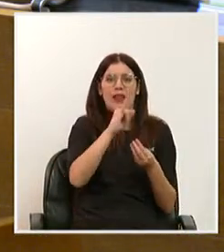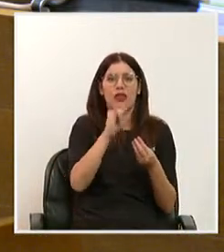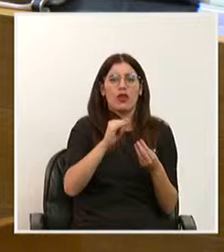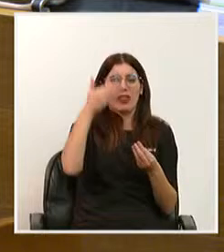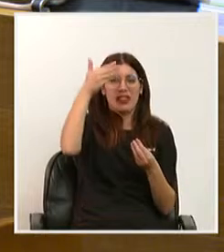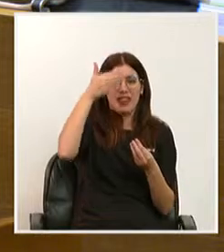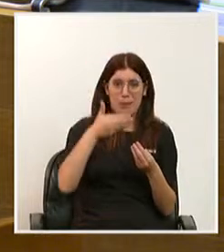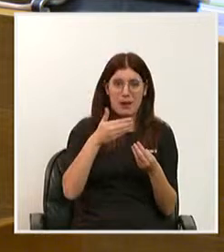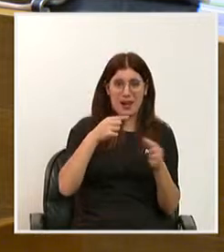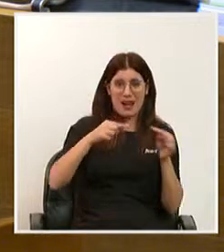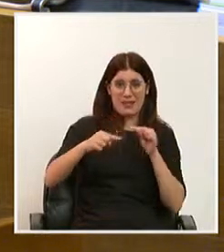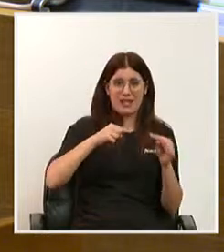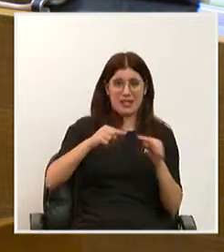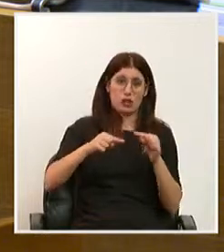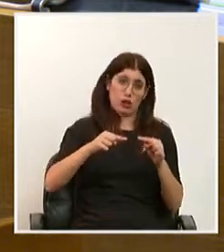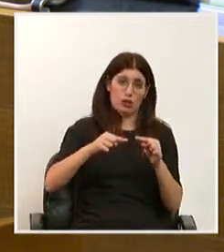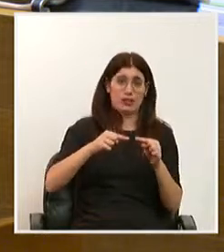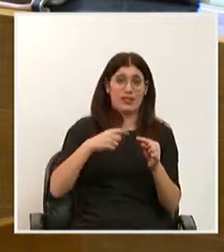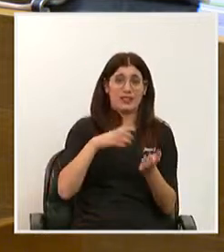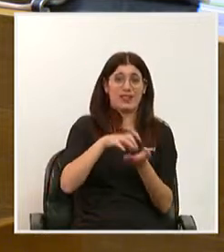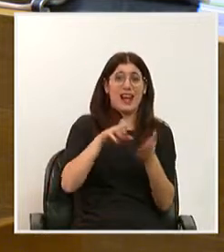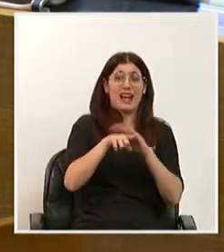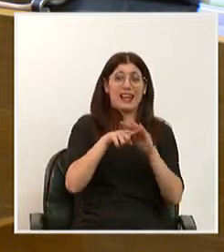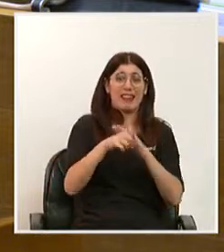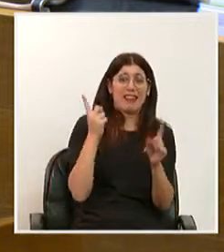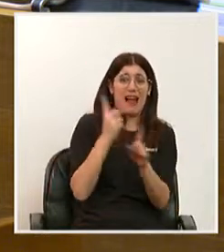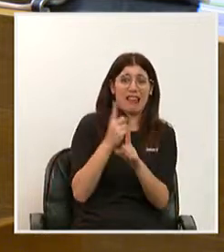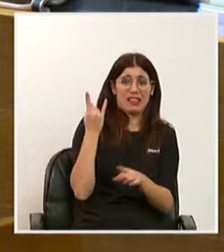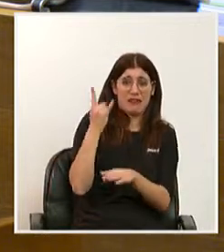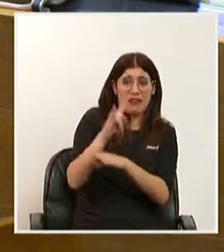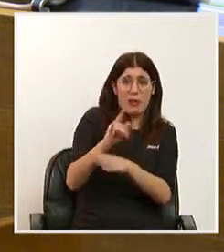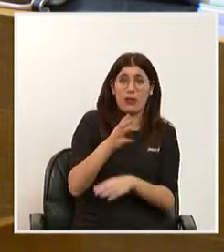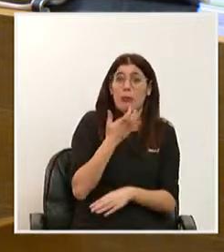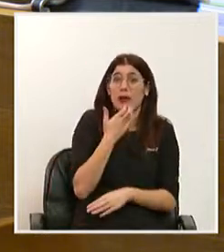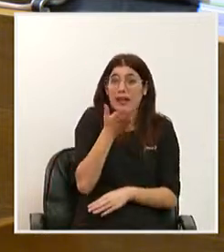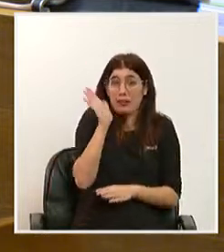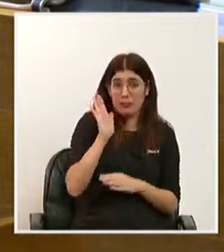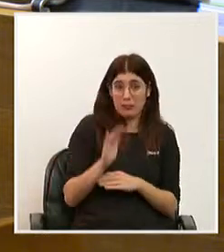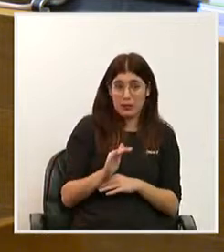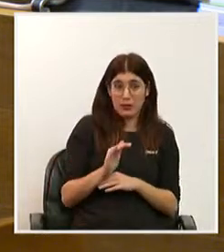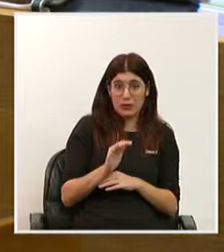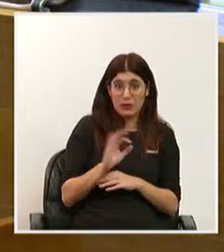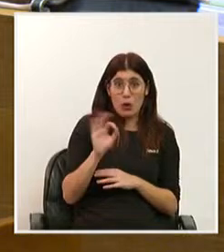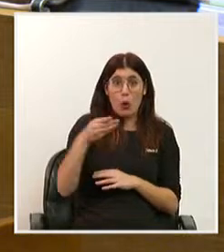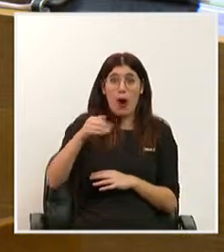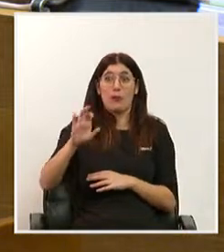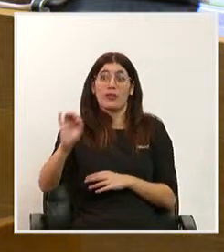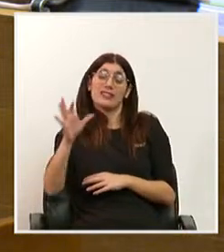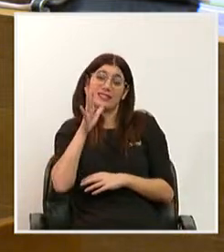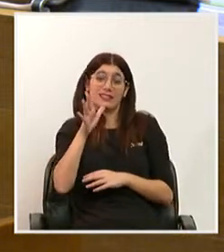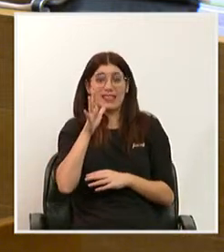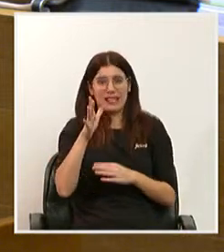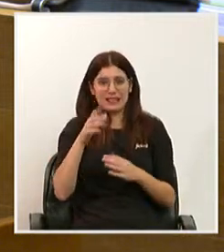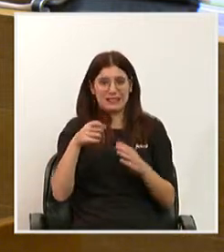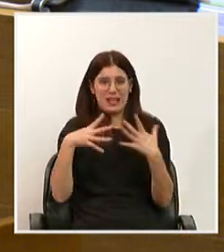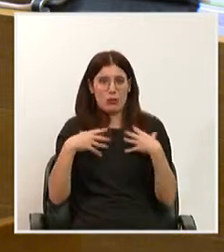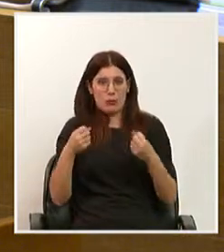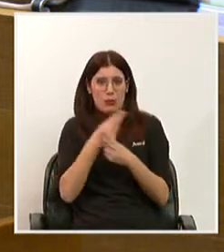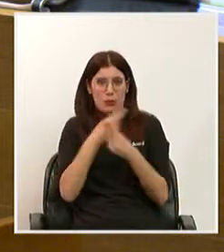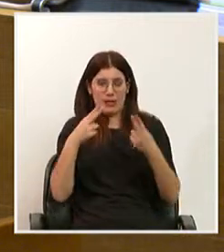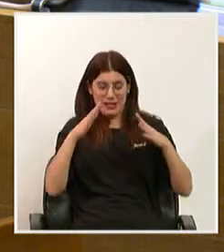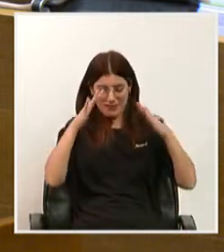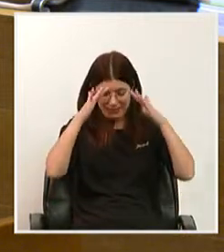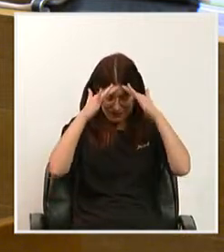de an el presidente pH moris director general de salud pblica ser se